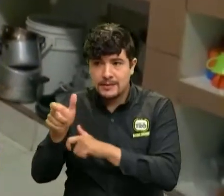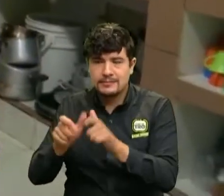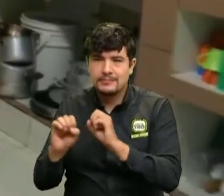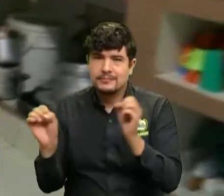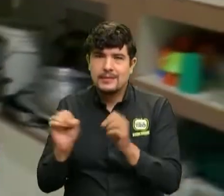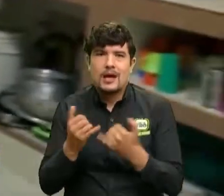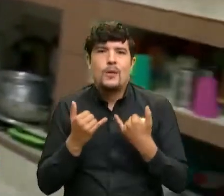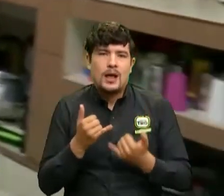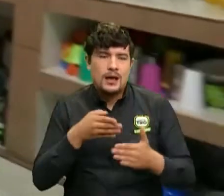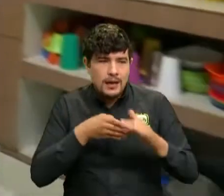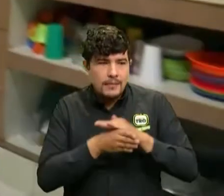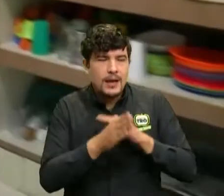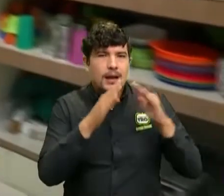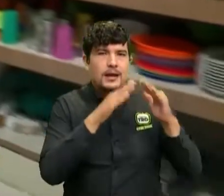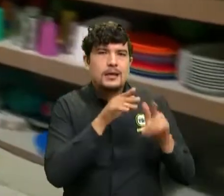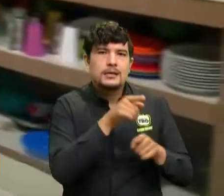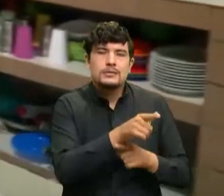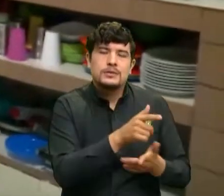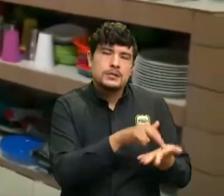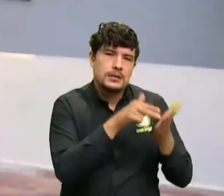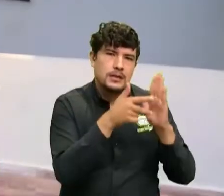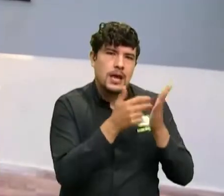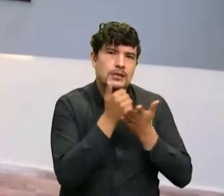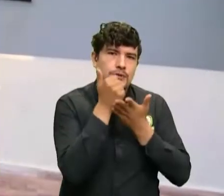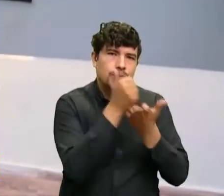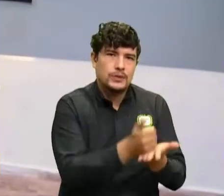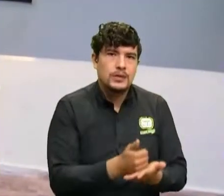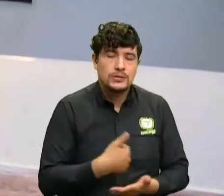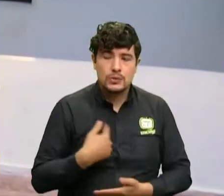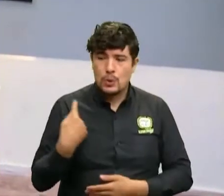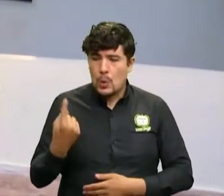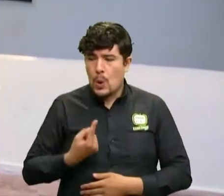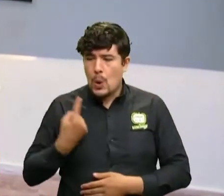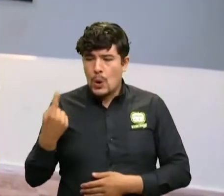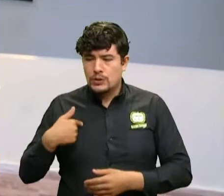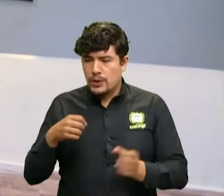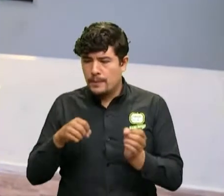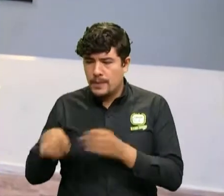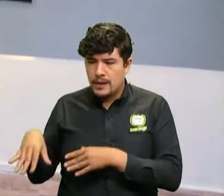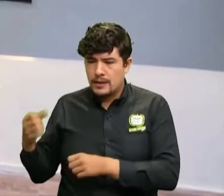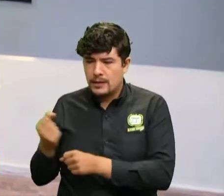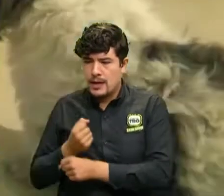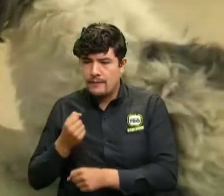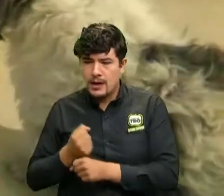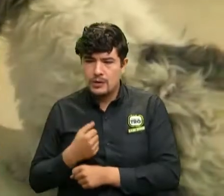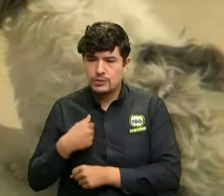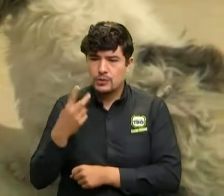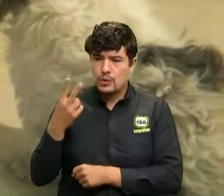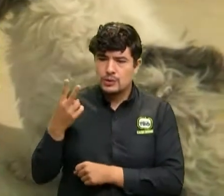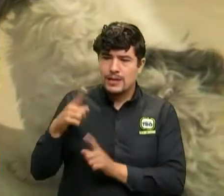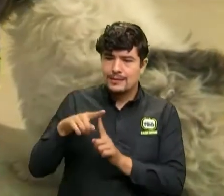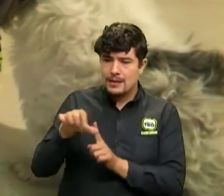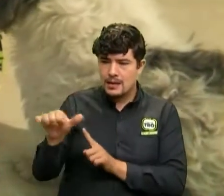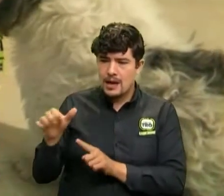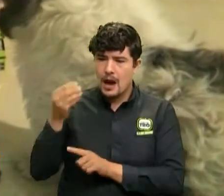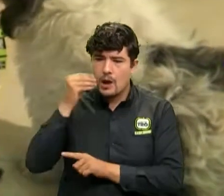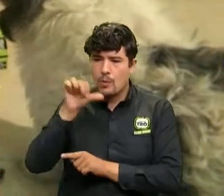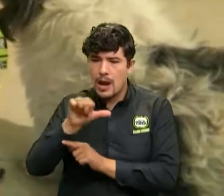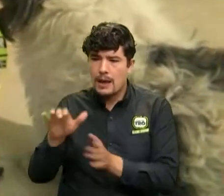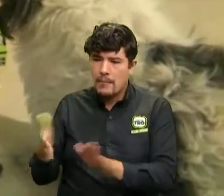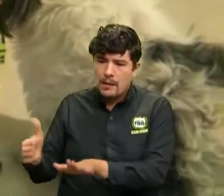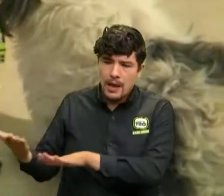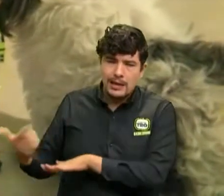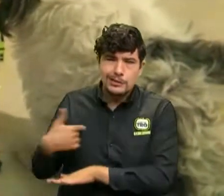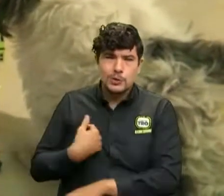este hogar ha sido la casualidad más significante, pues al quedarse solo luego de perder a su abuela y 2 tías, siente que volvió a encontrar